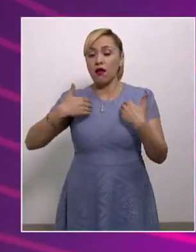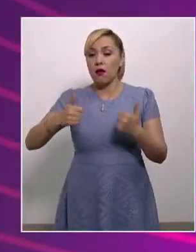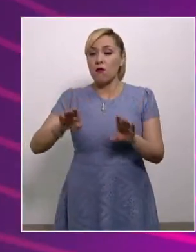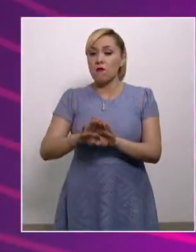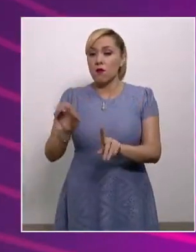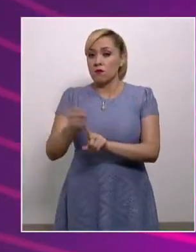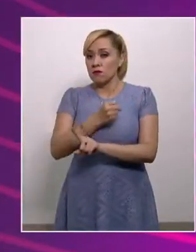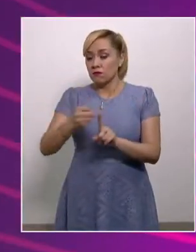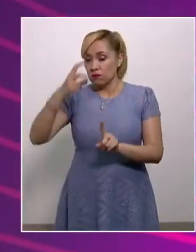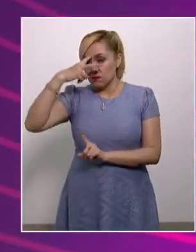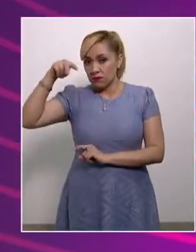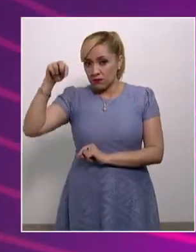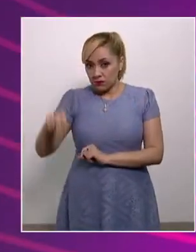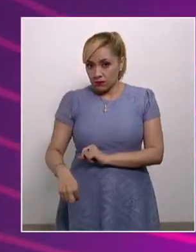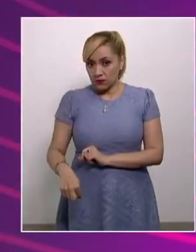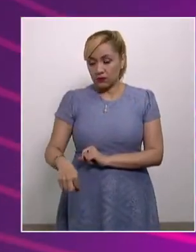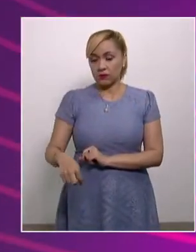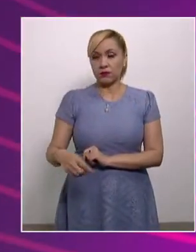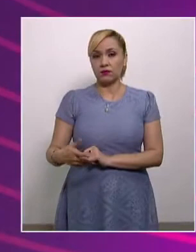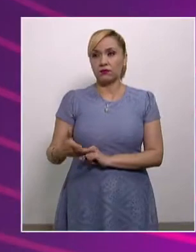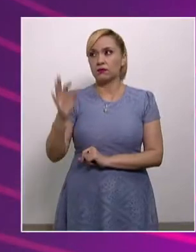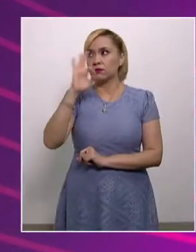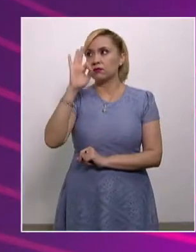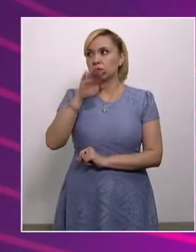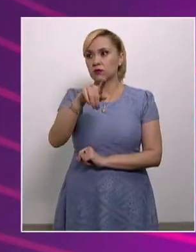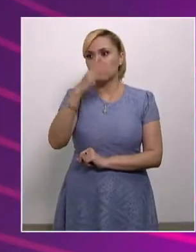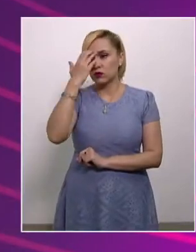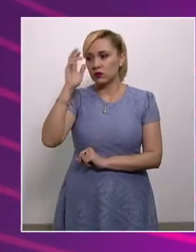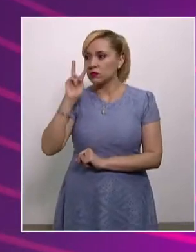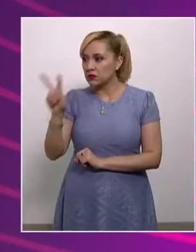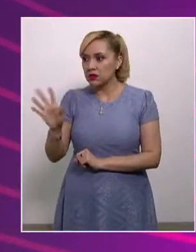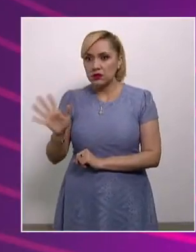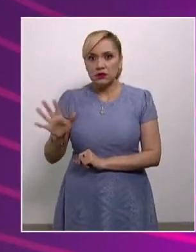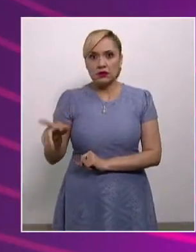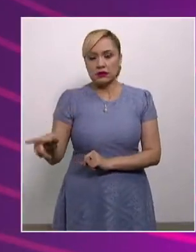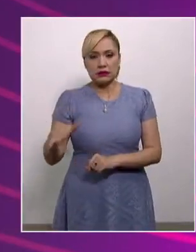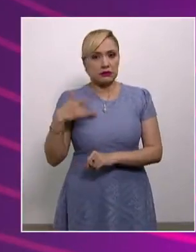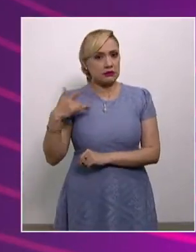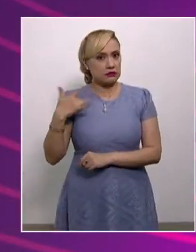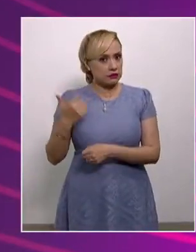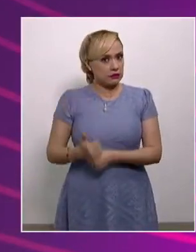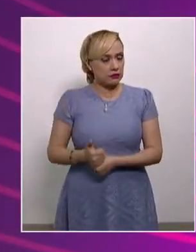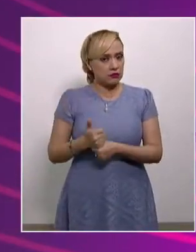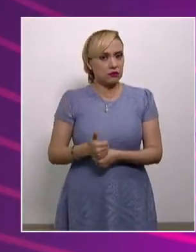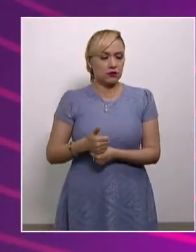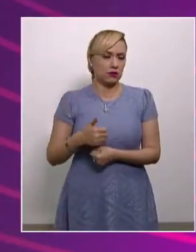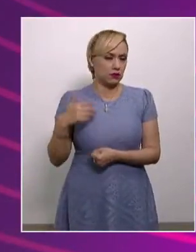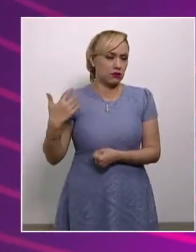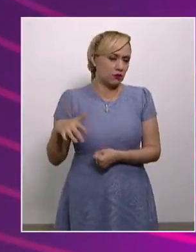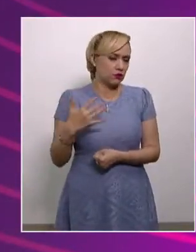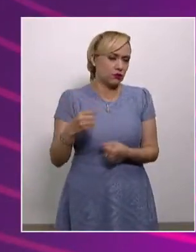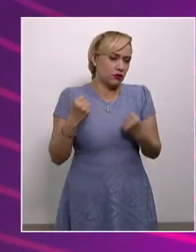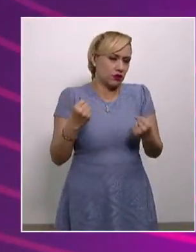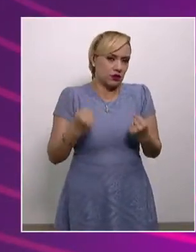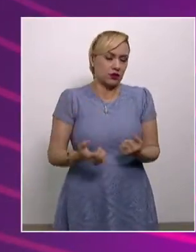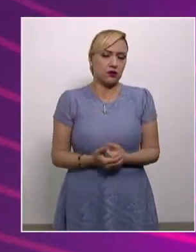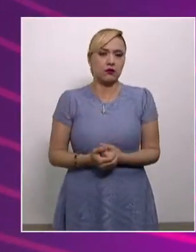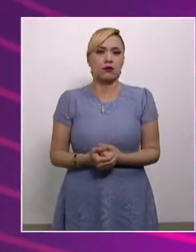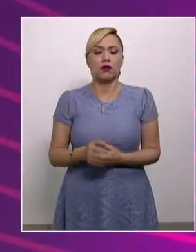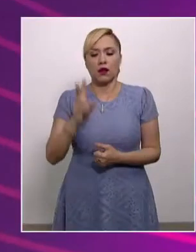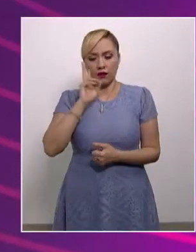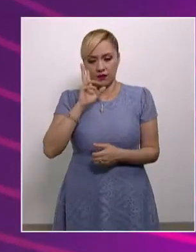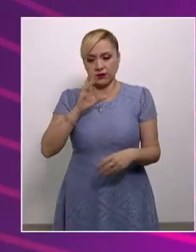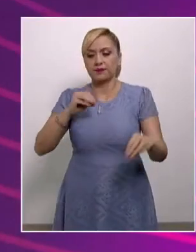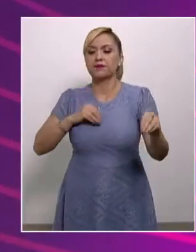género en México, de que conocemos a alguien que la haya sufrido y tal, que ya de por sí es dramático, si nos ponemos ahora